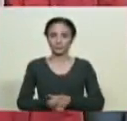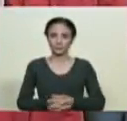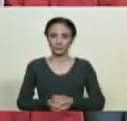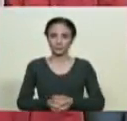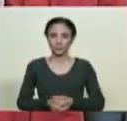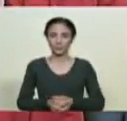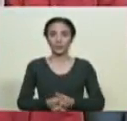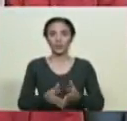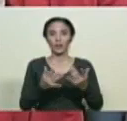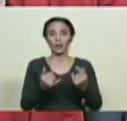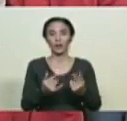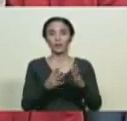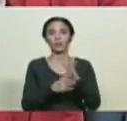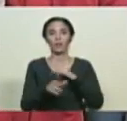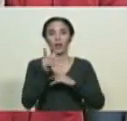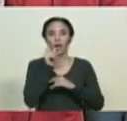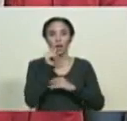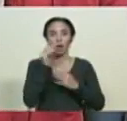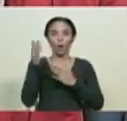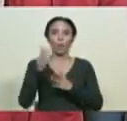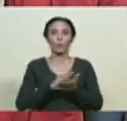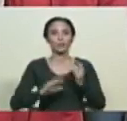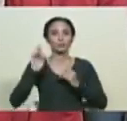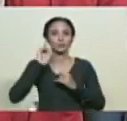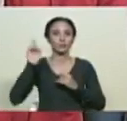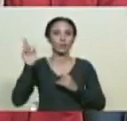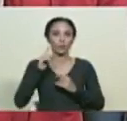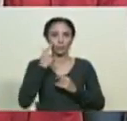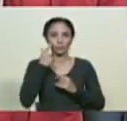Tiene la palabra David Blanco, de Radio del Sur.